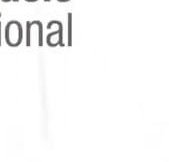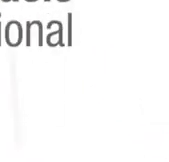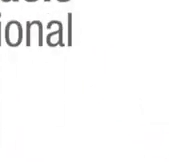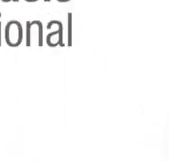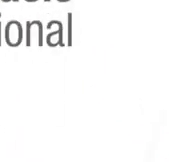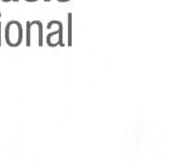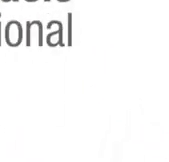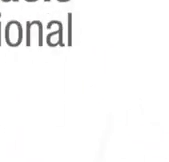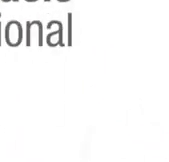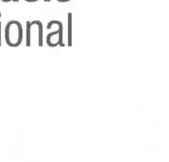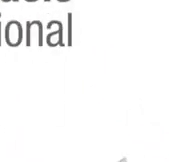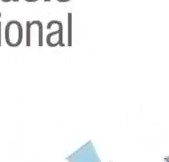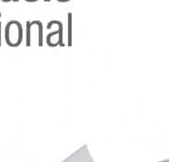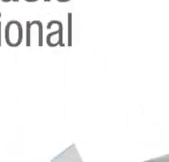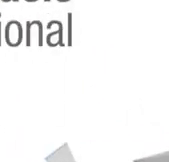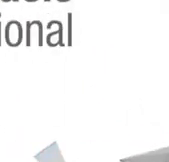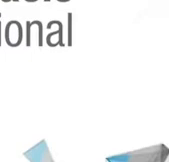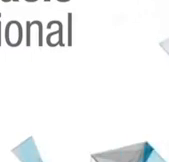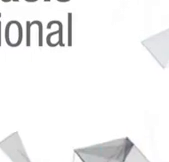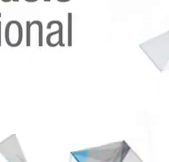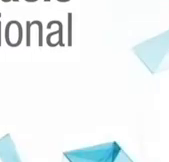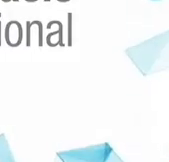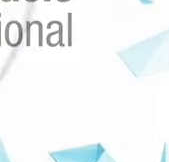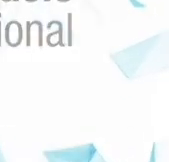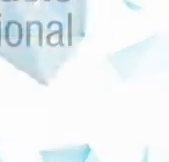Fin de espacio promocional.